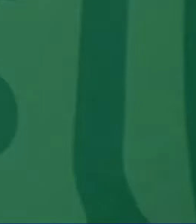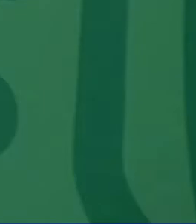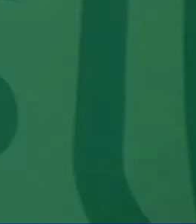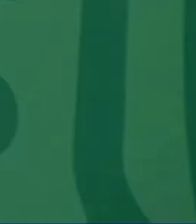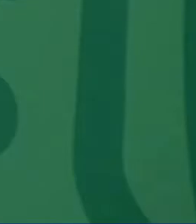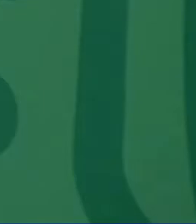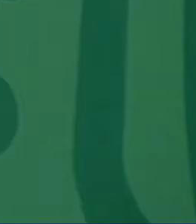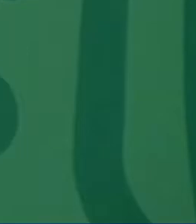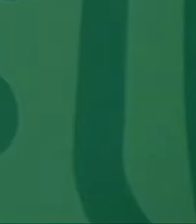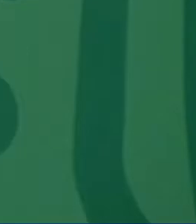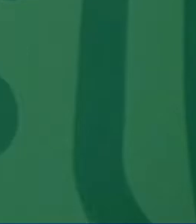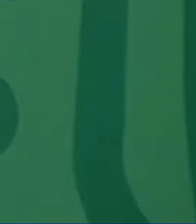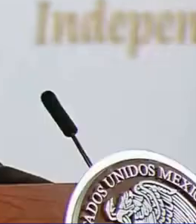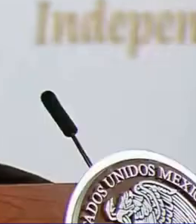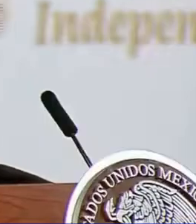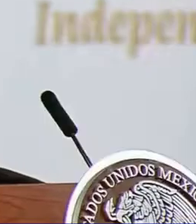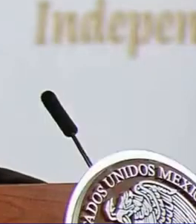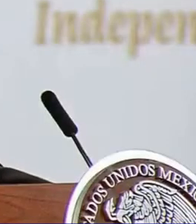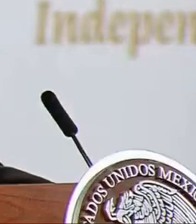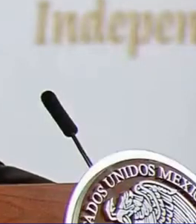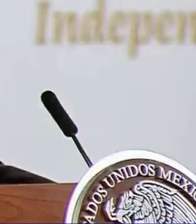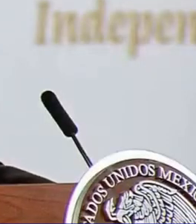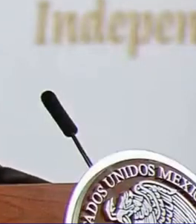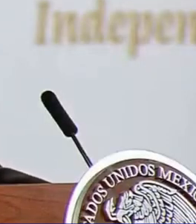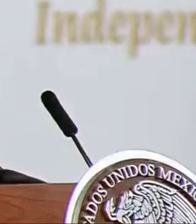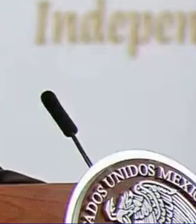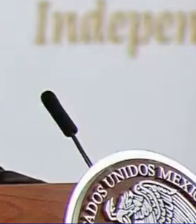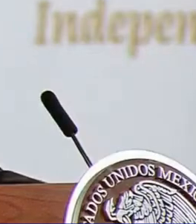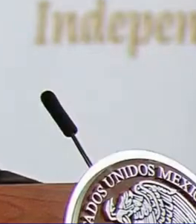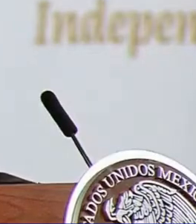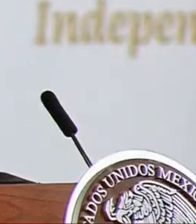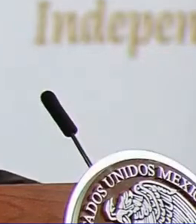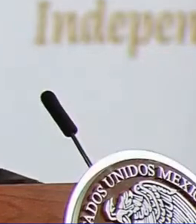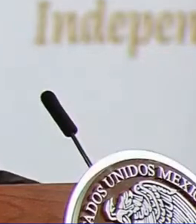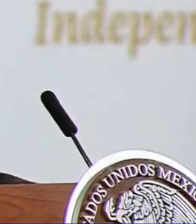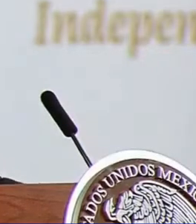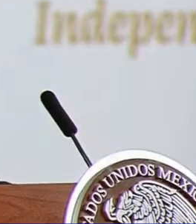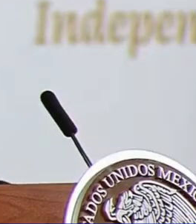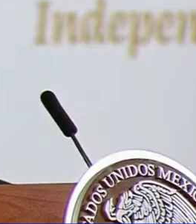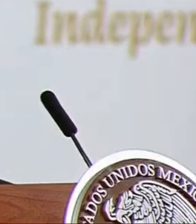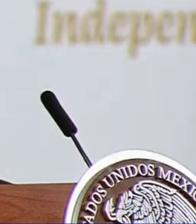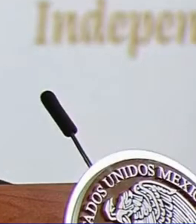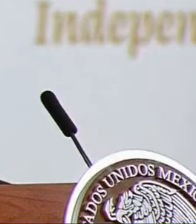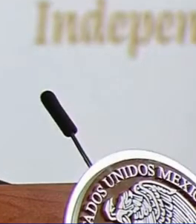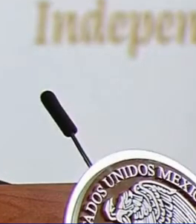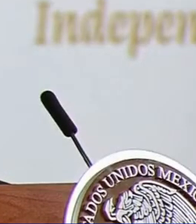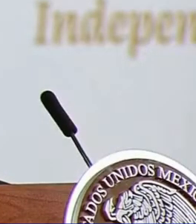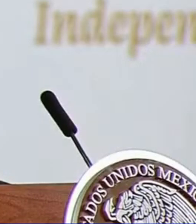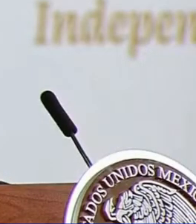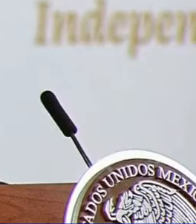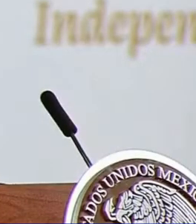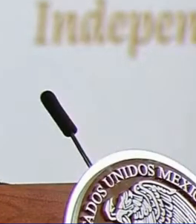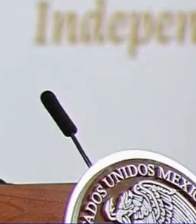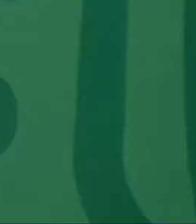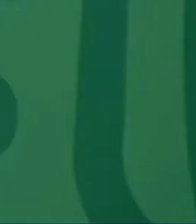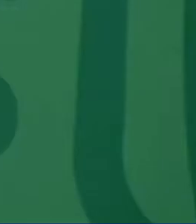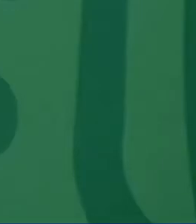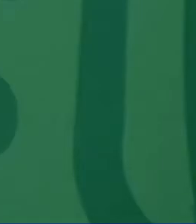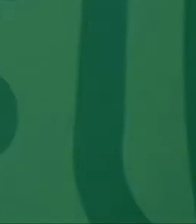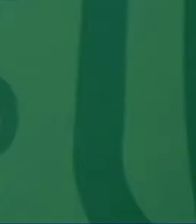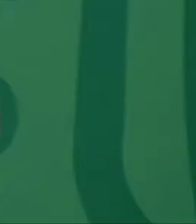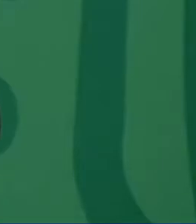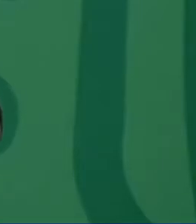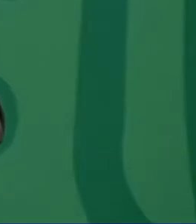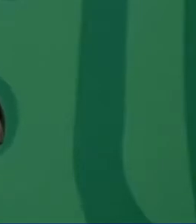ni en los periódicos, ni en la radio, era puro cuestionamiento. Y me acuerdo que una